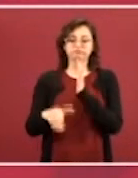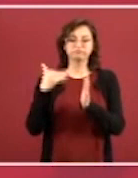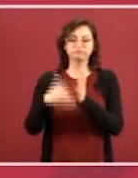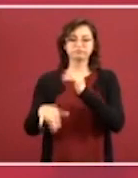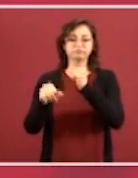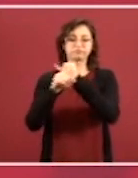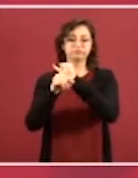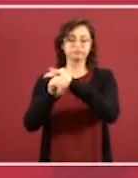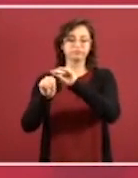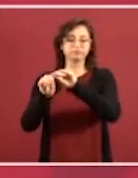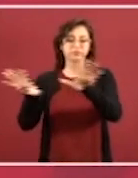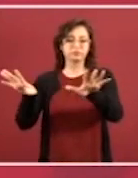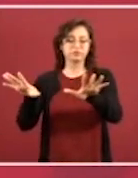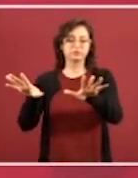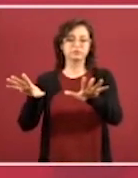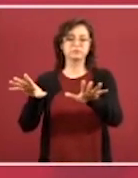el que por ley